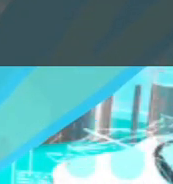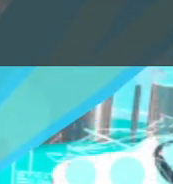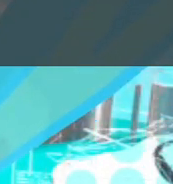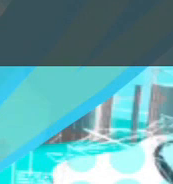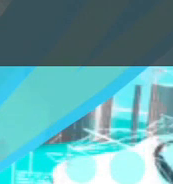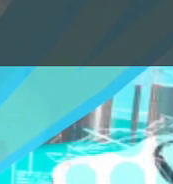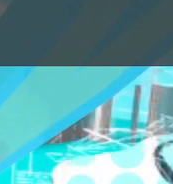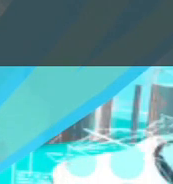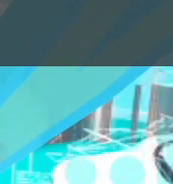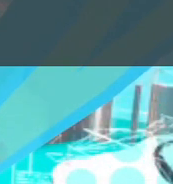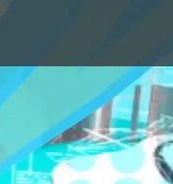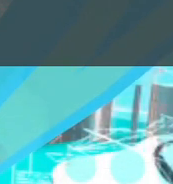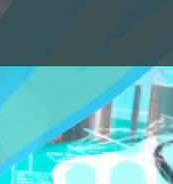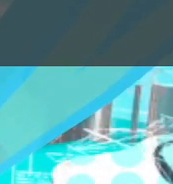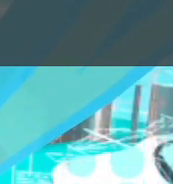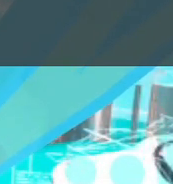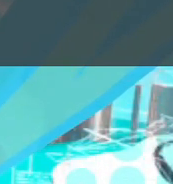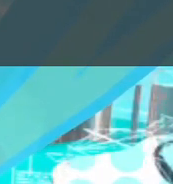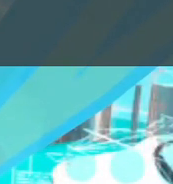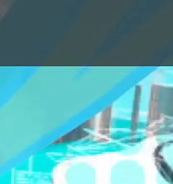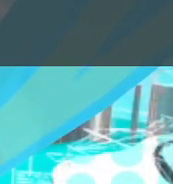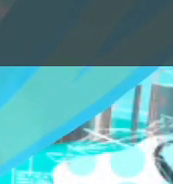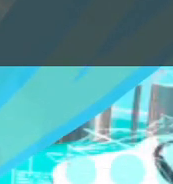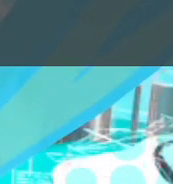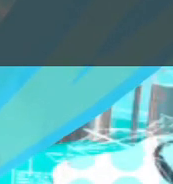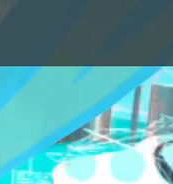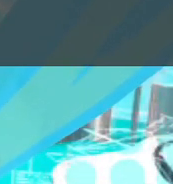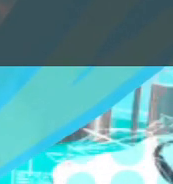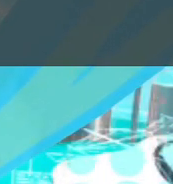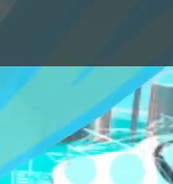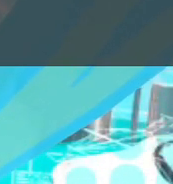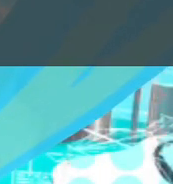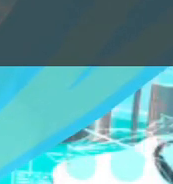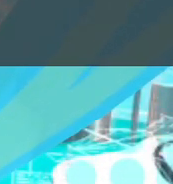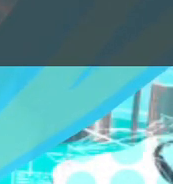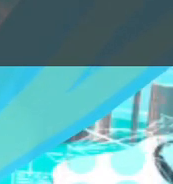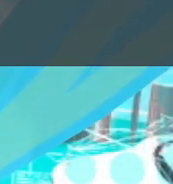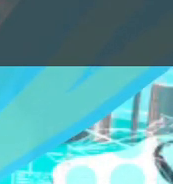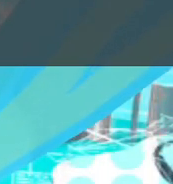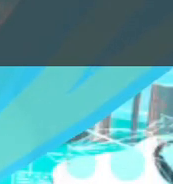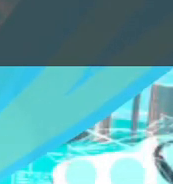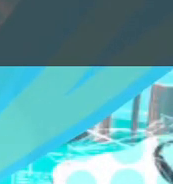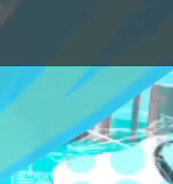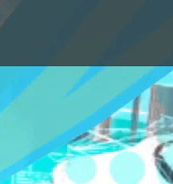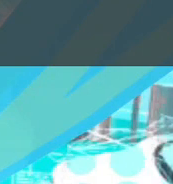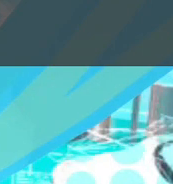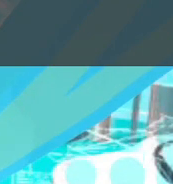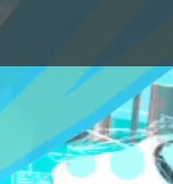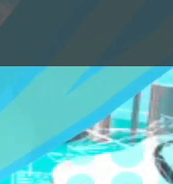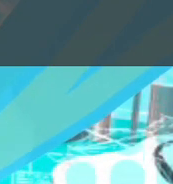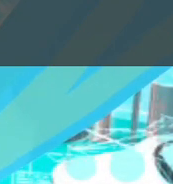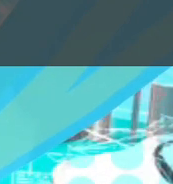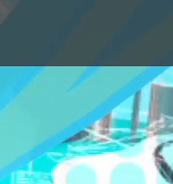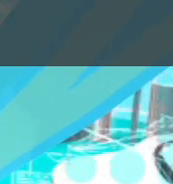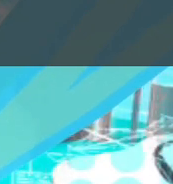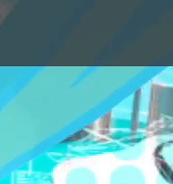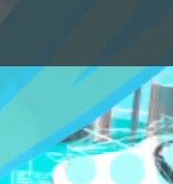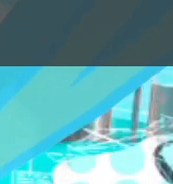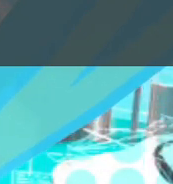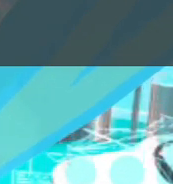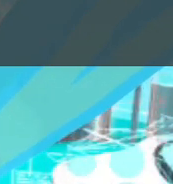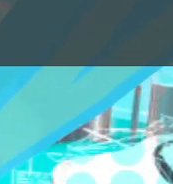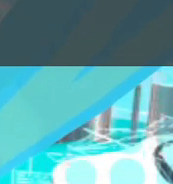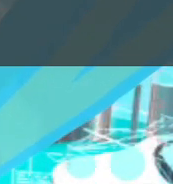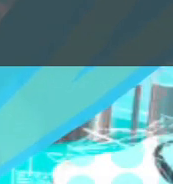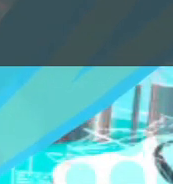Gustavo, es una figura reconocida y apreciada en diferentes fuerzas políticas, pero sobre todo en Liberación Nacional,